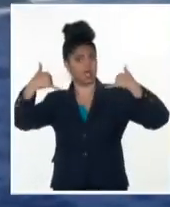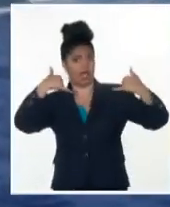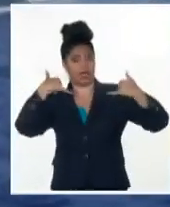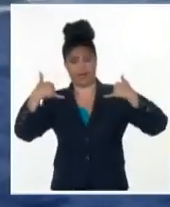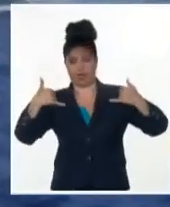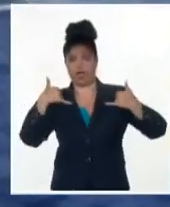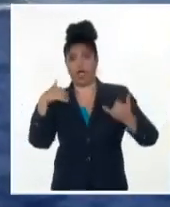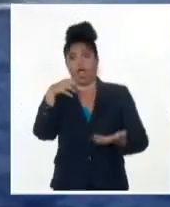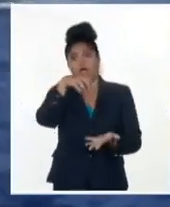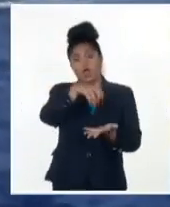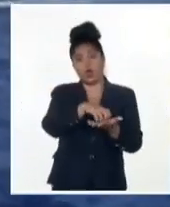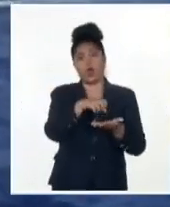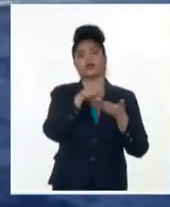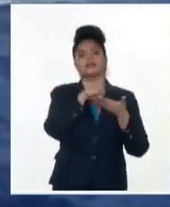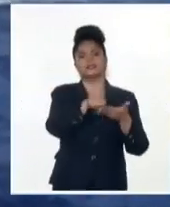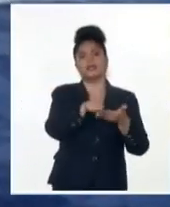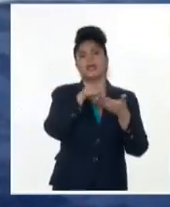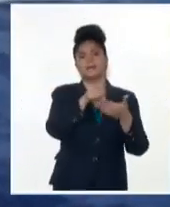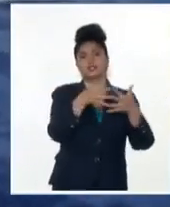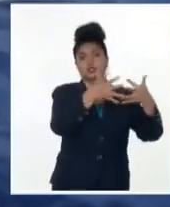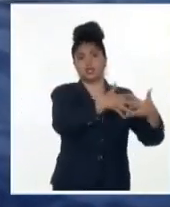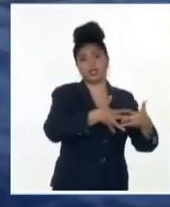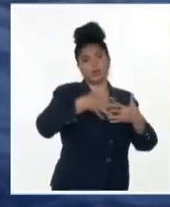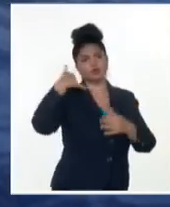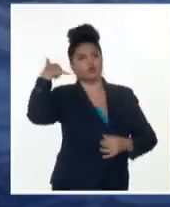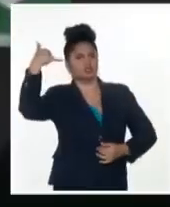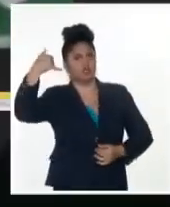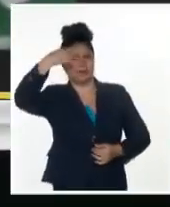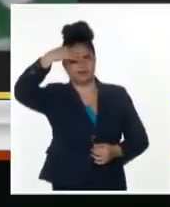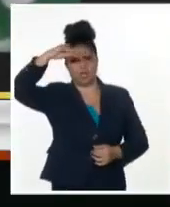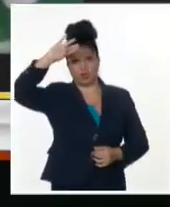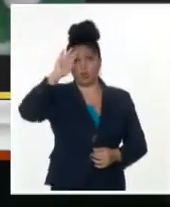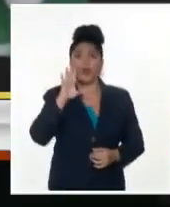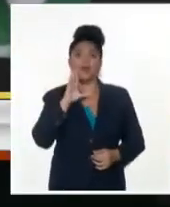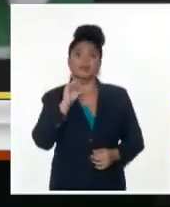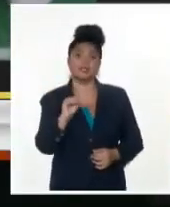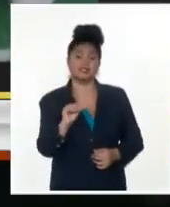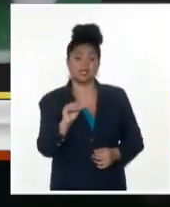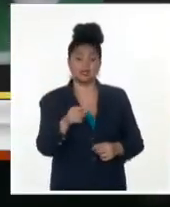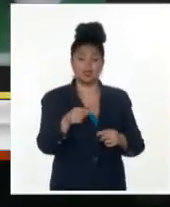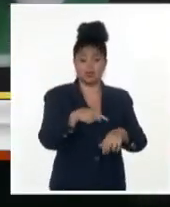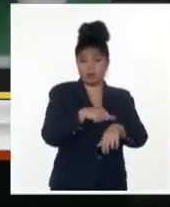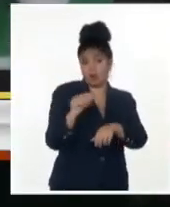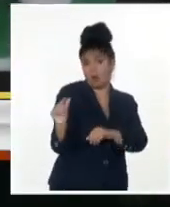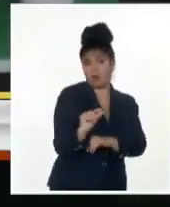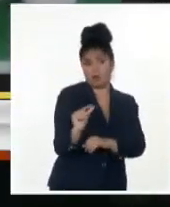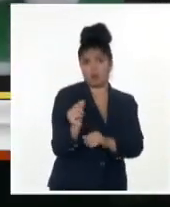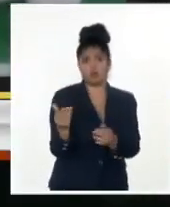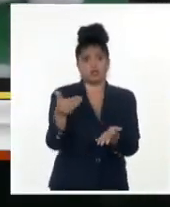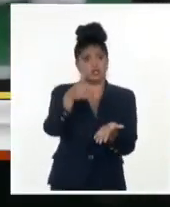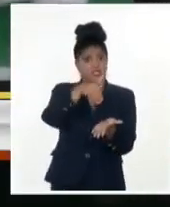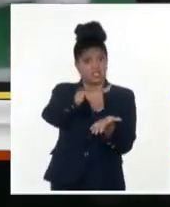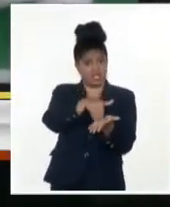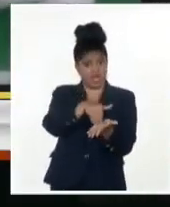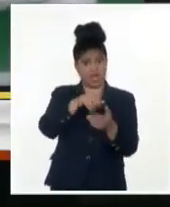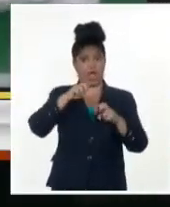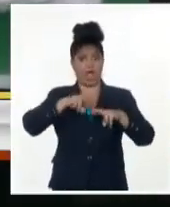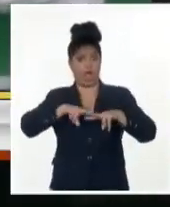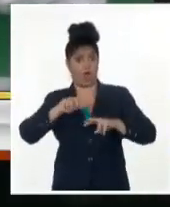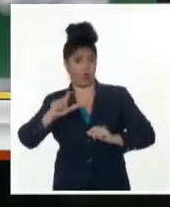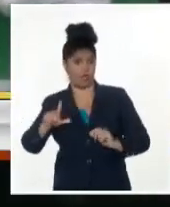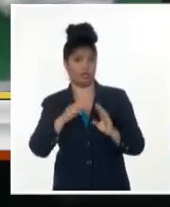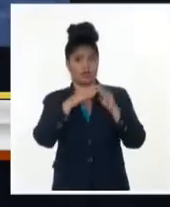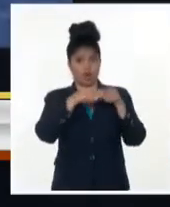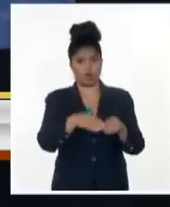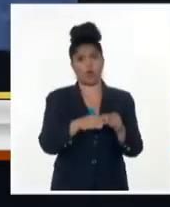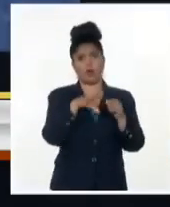séptimo distrito del servicio guardacostas de Miami sobre la presencia 5 millas al norte de la citada provincia de una